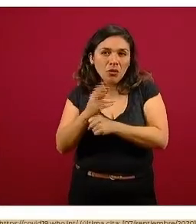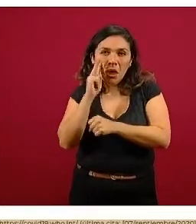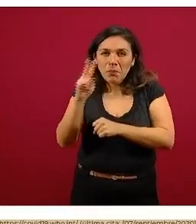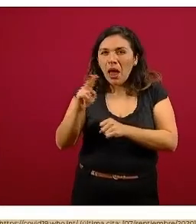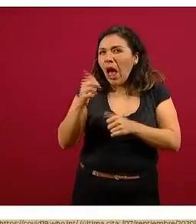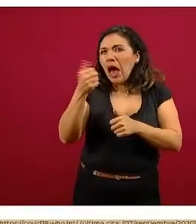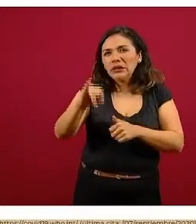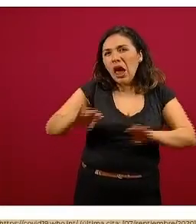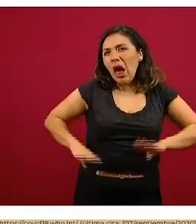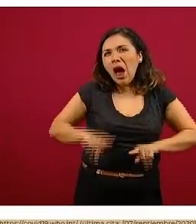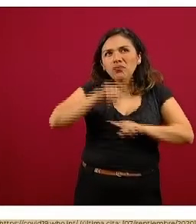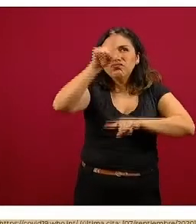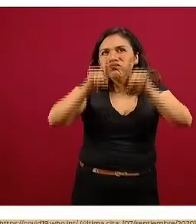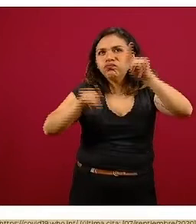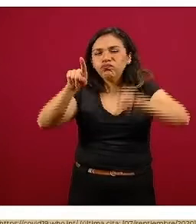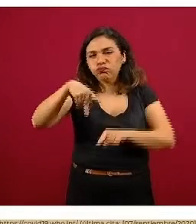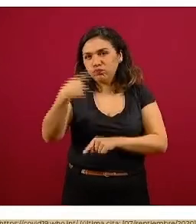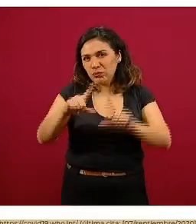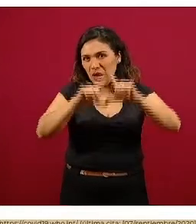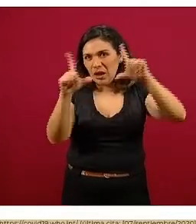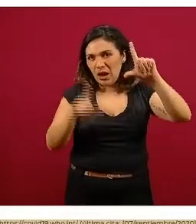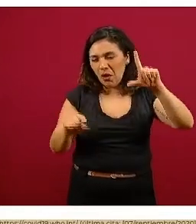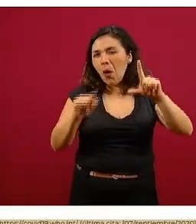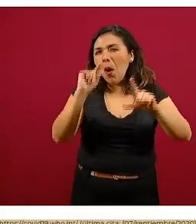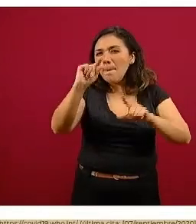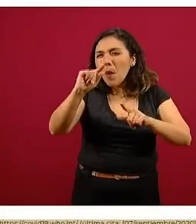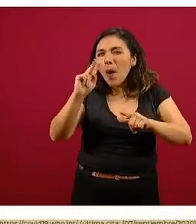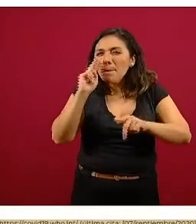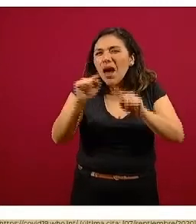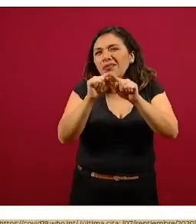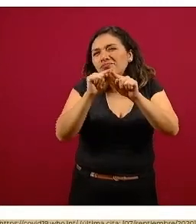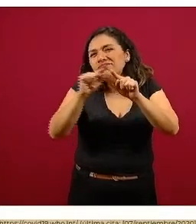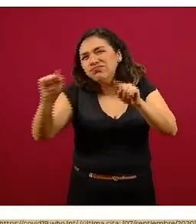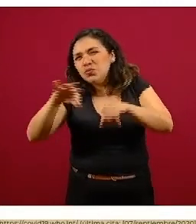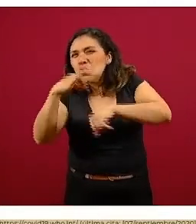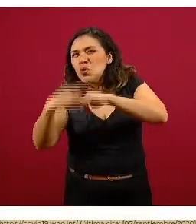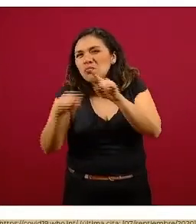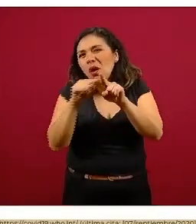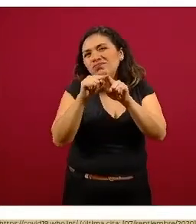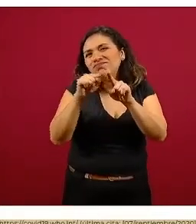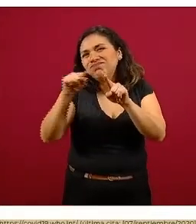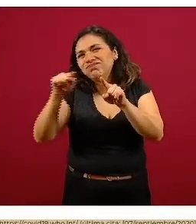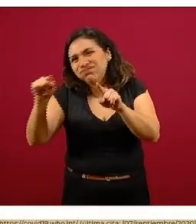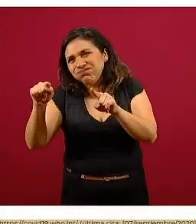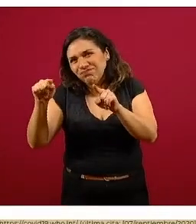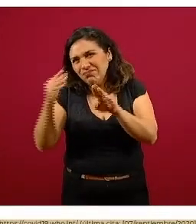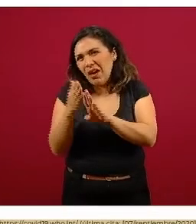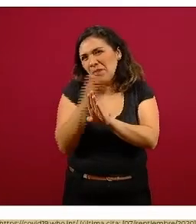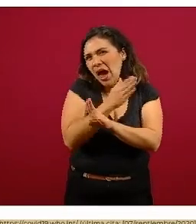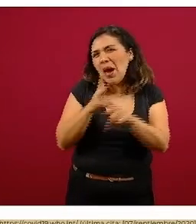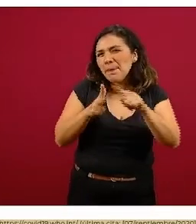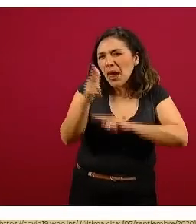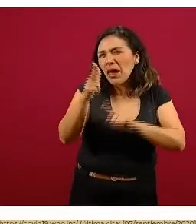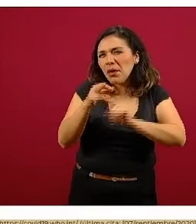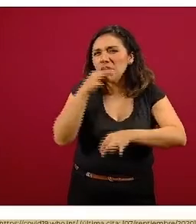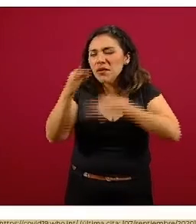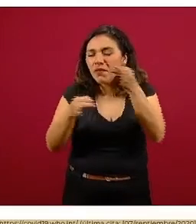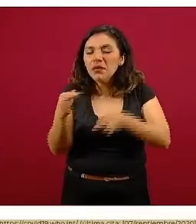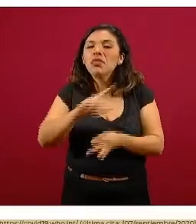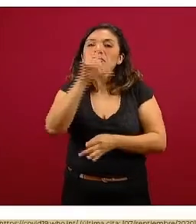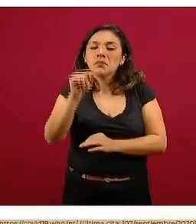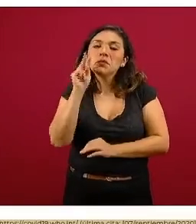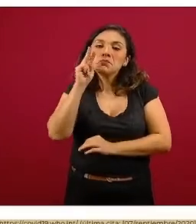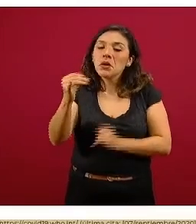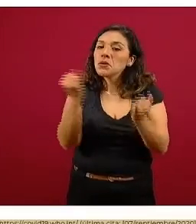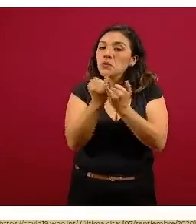gráficas nacionales que presentamos, con una ligera meseta al final, prácticamente en los últimos cortes, que veremos también